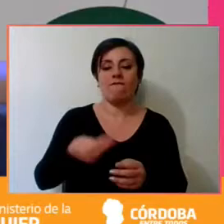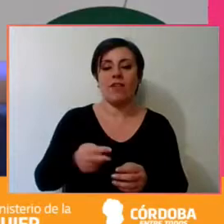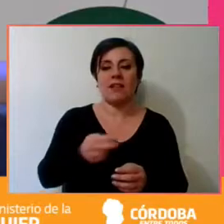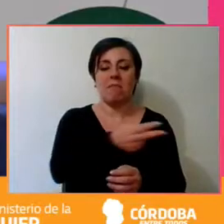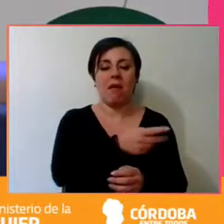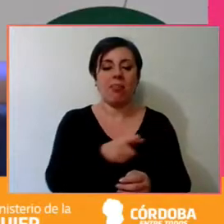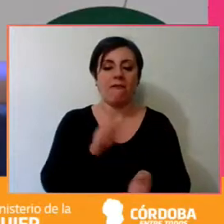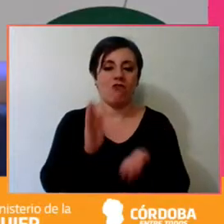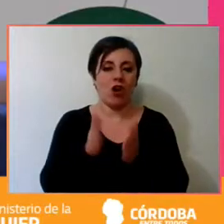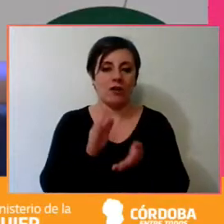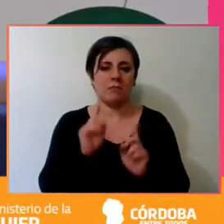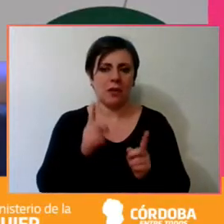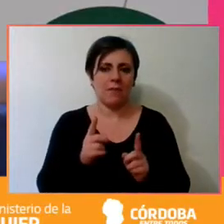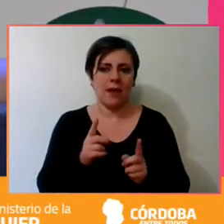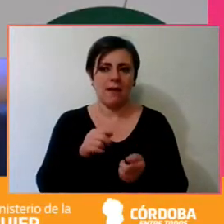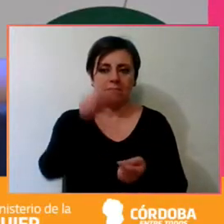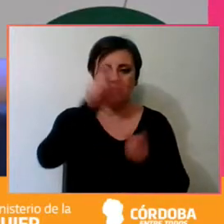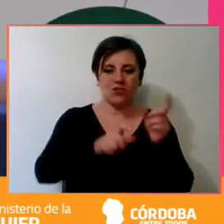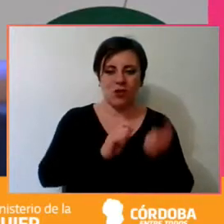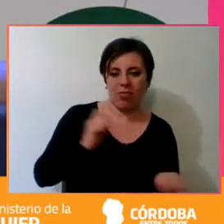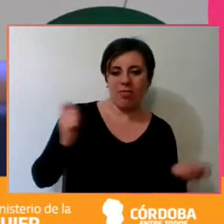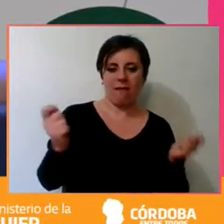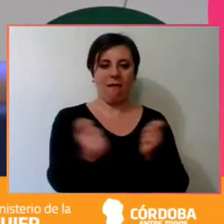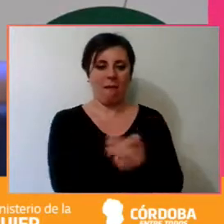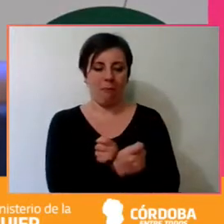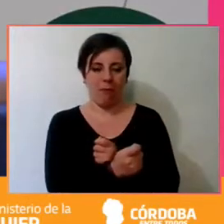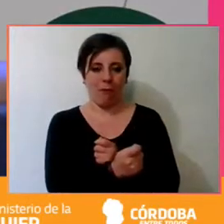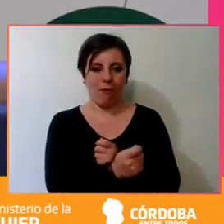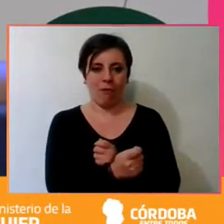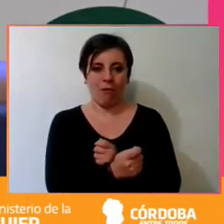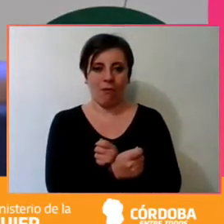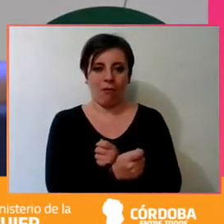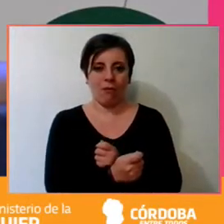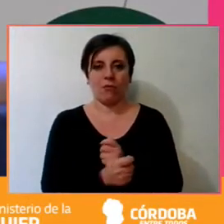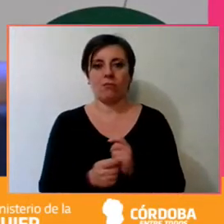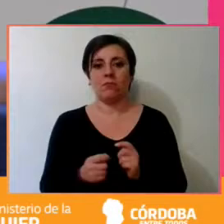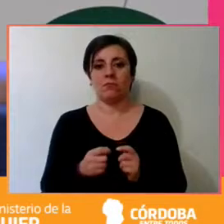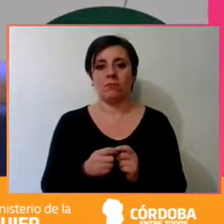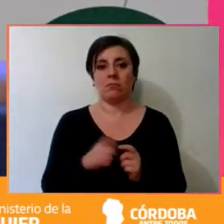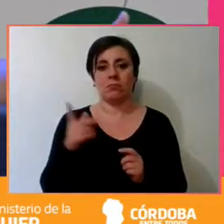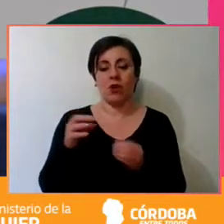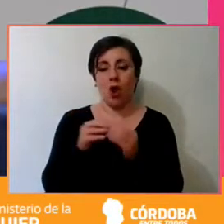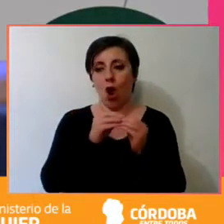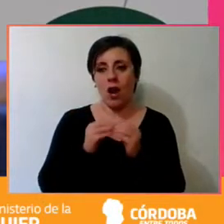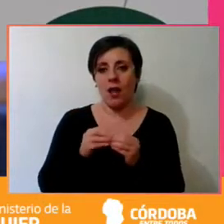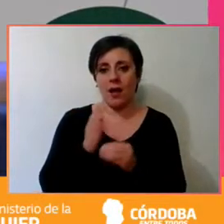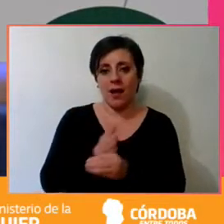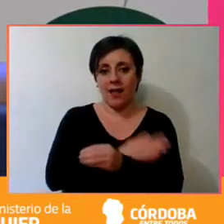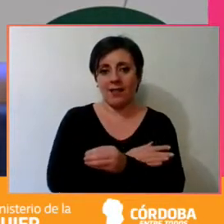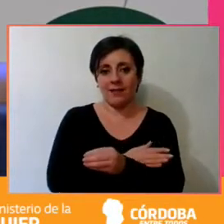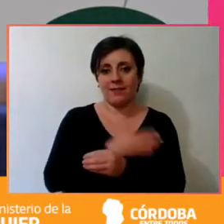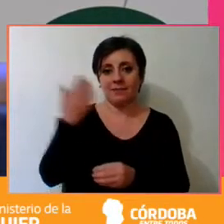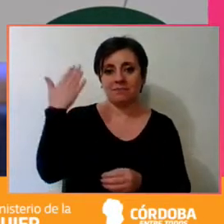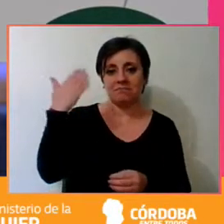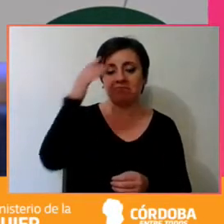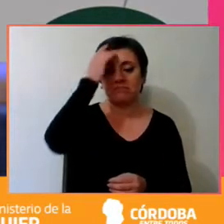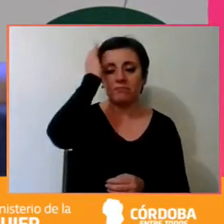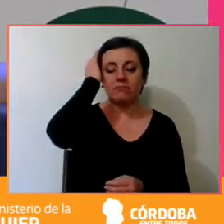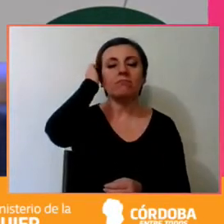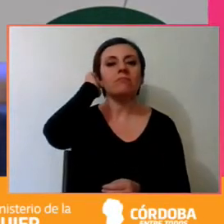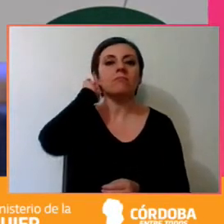estos agentes de cambio, como también dijeron las colegas que me antecedieron.